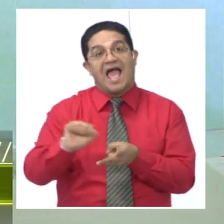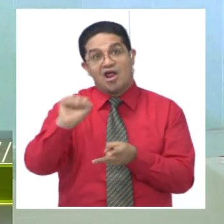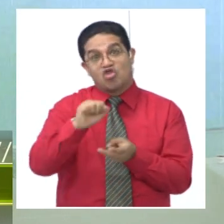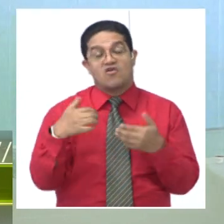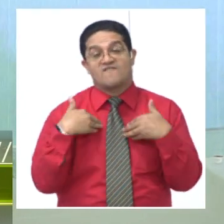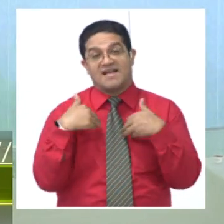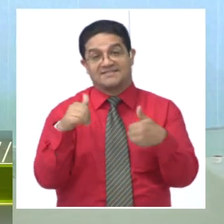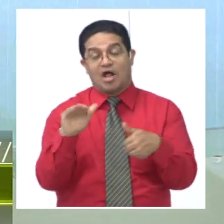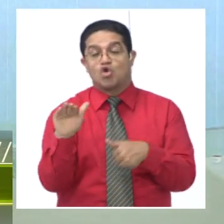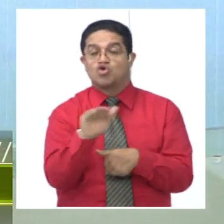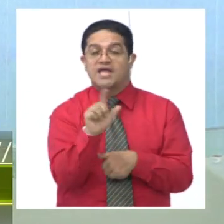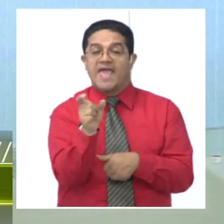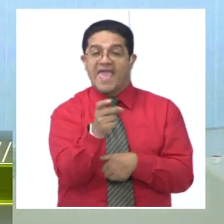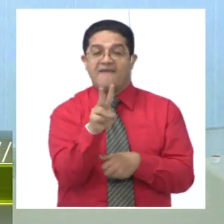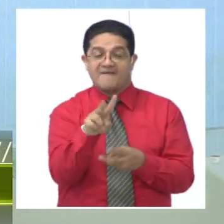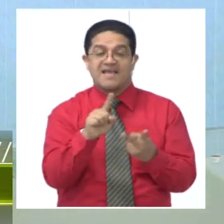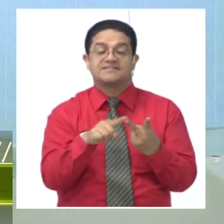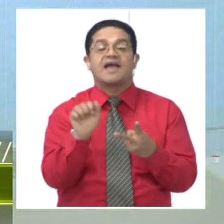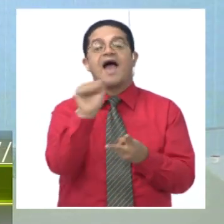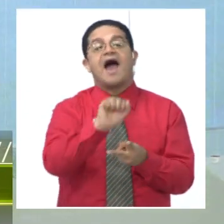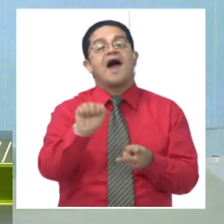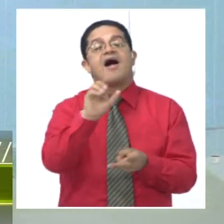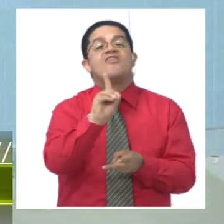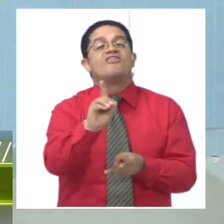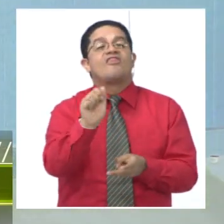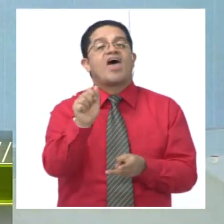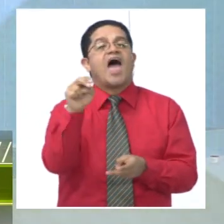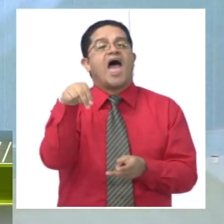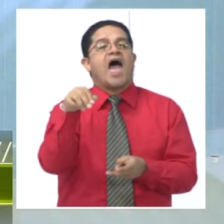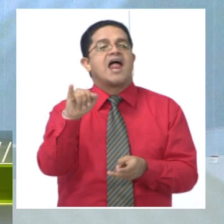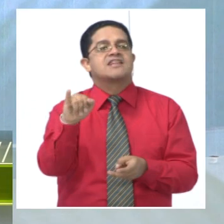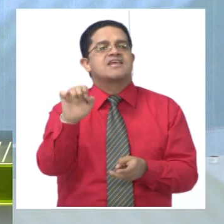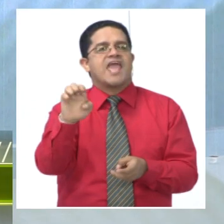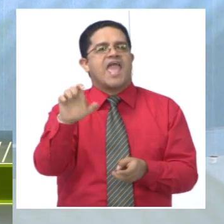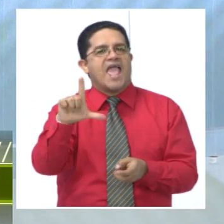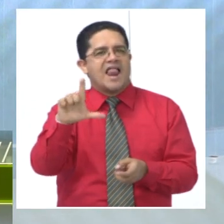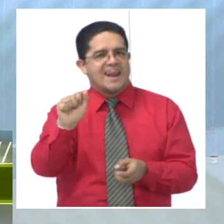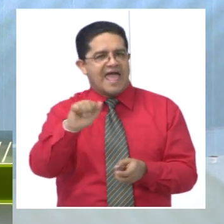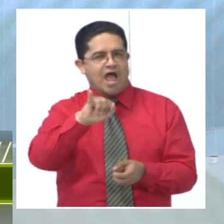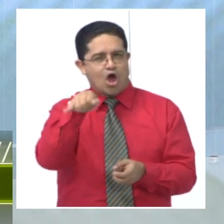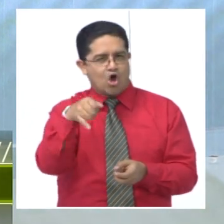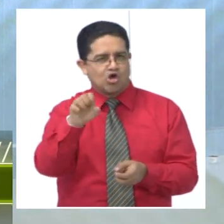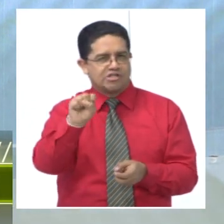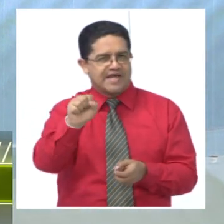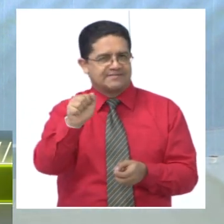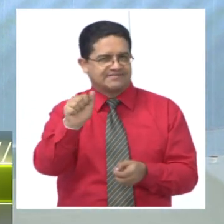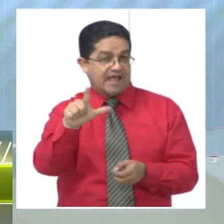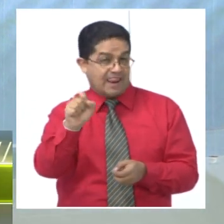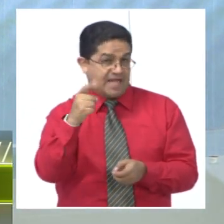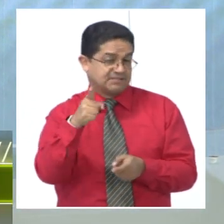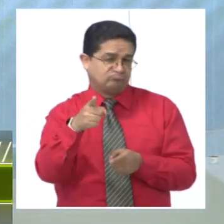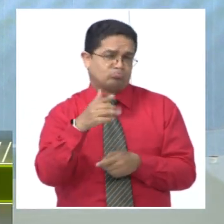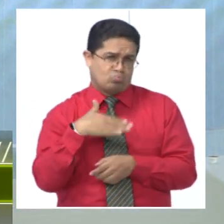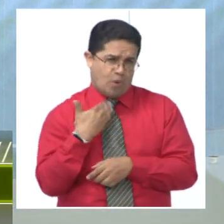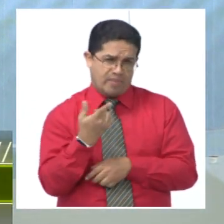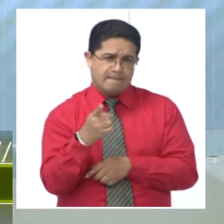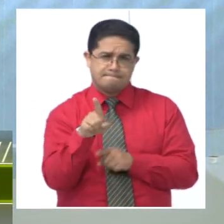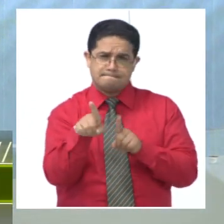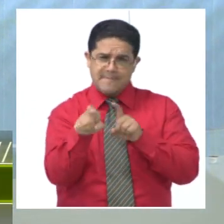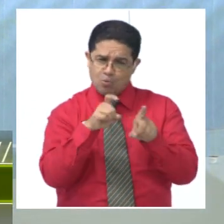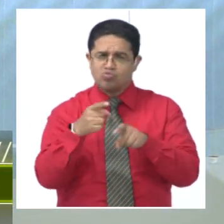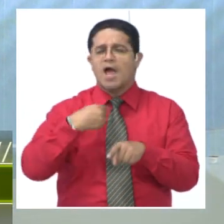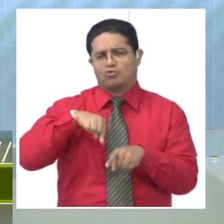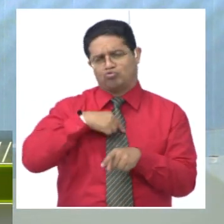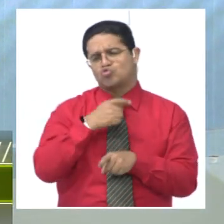y @Daniela J. Salas, en conjunto a través del Instagram Live con nuestro especialista. Así que si tiene preguntas o comentarios, con gusto lo ayudaremos